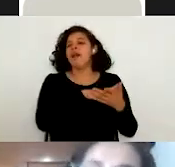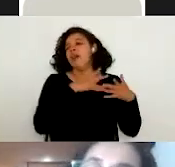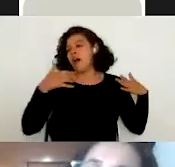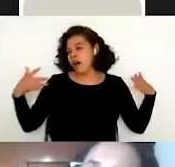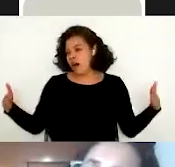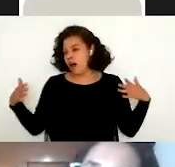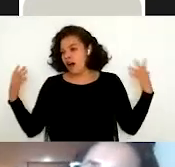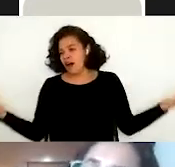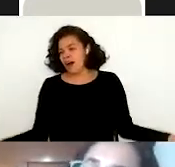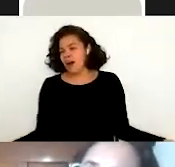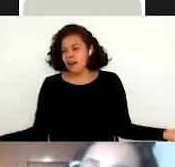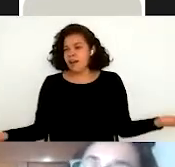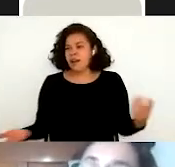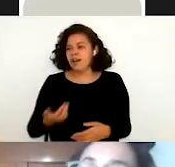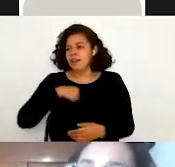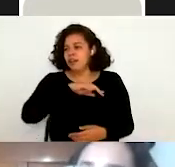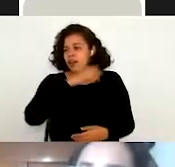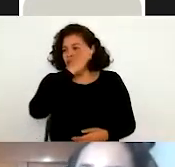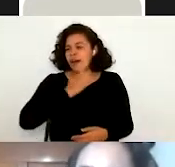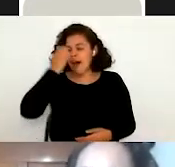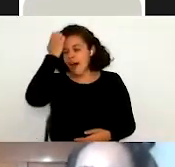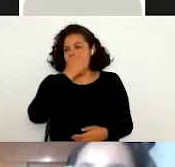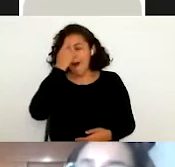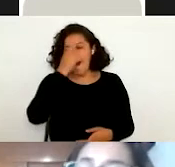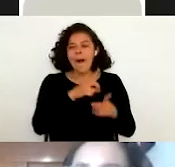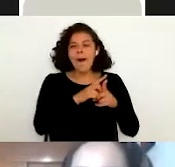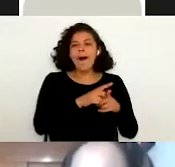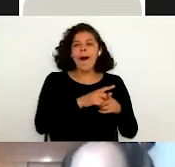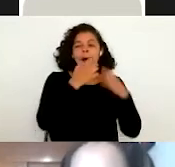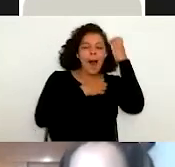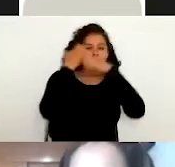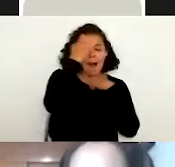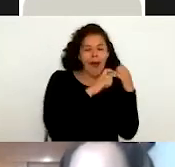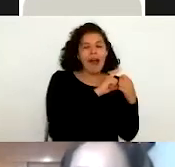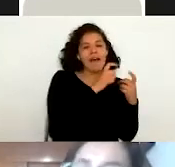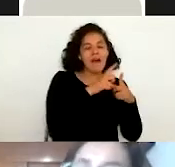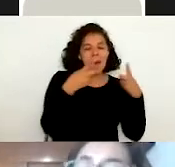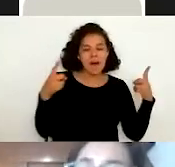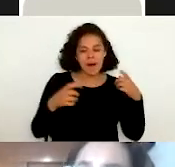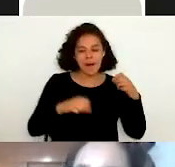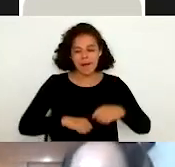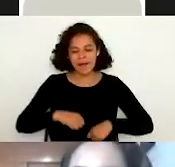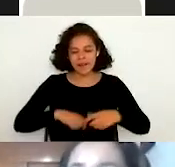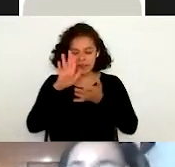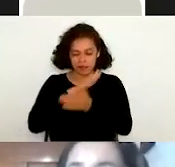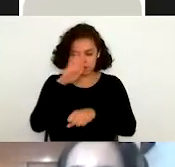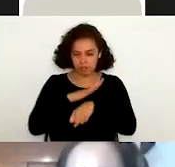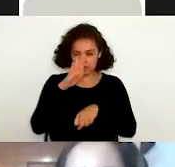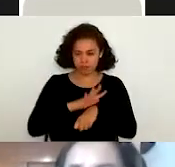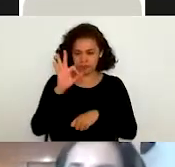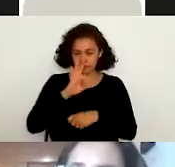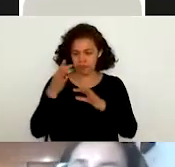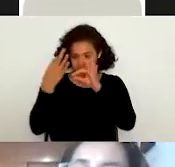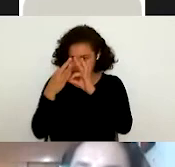Entonces, vamos a ir evaluando cómo se va desarrollando, cómo se van haciendo las actividades, si estas se van